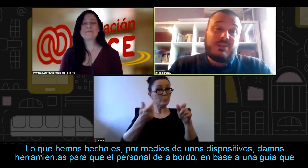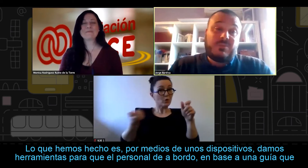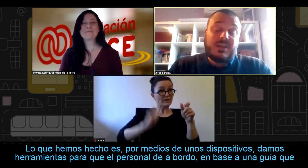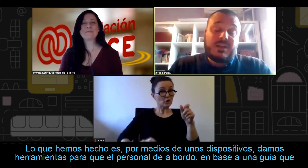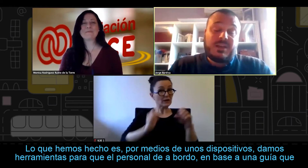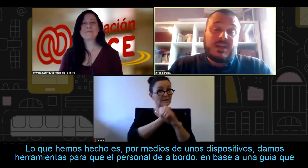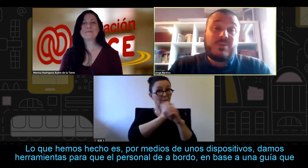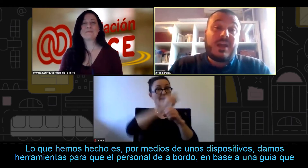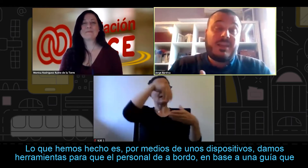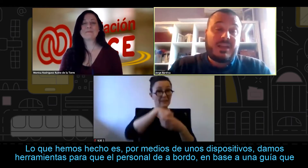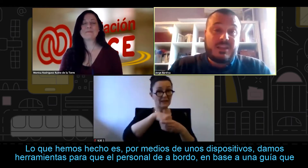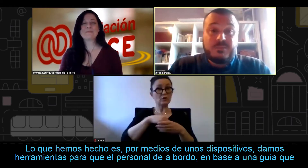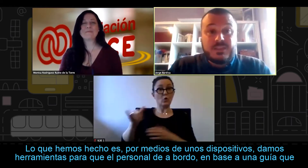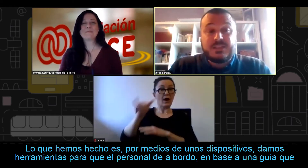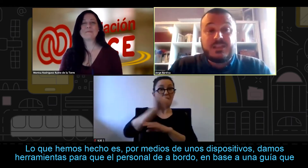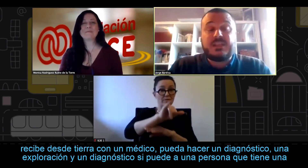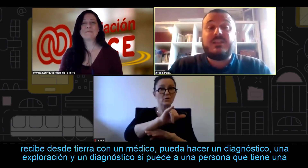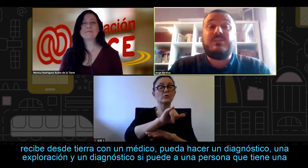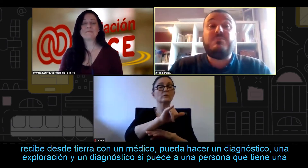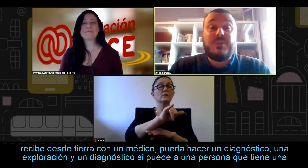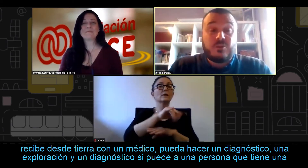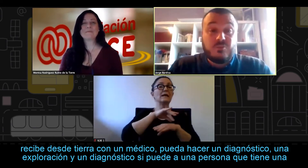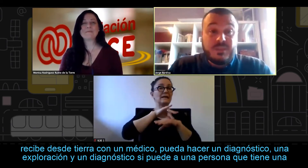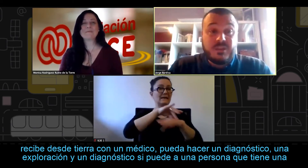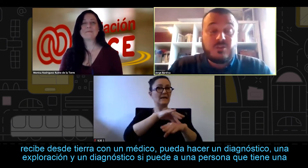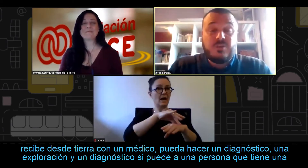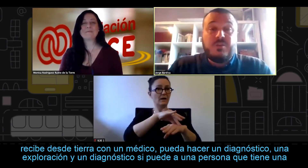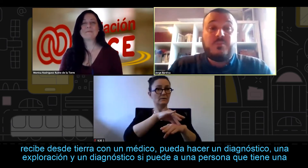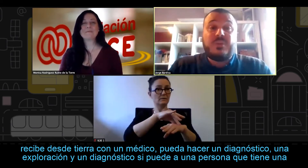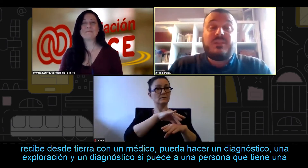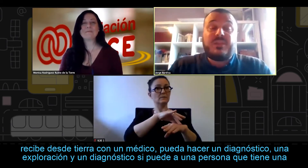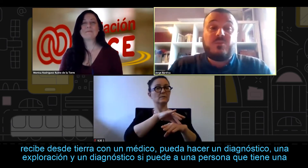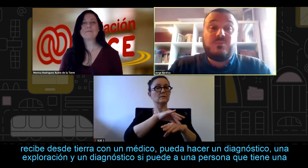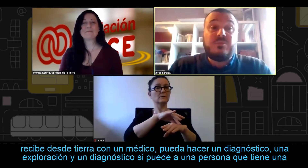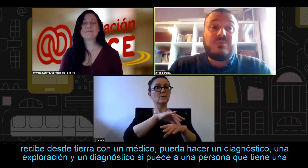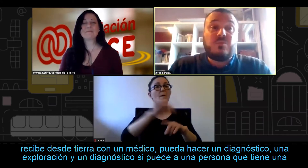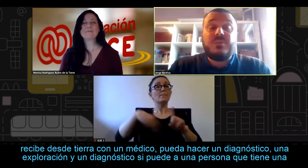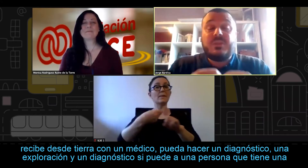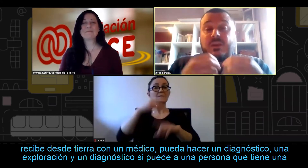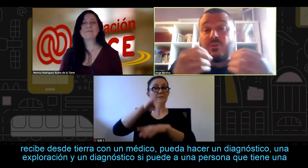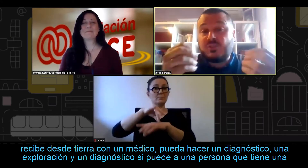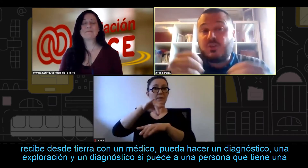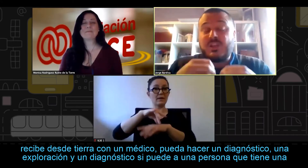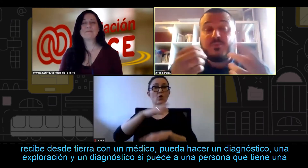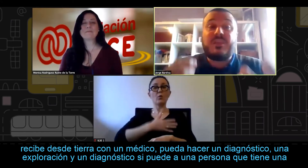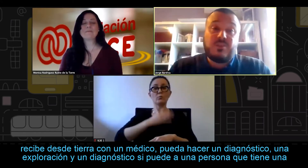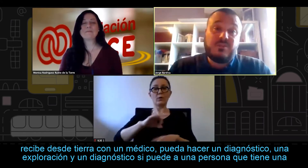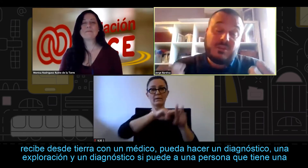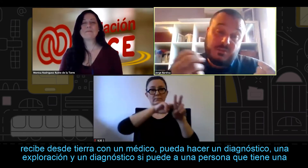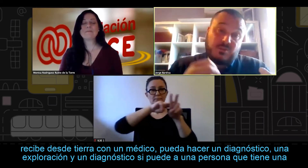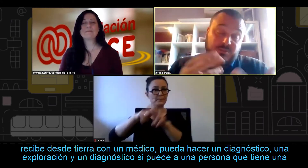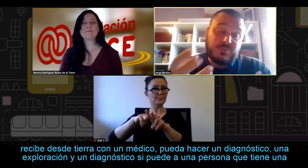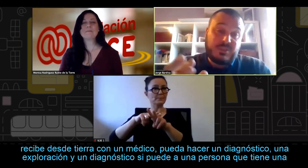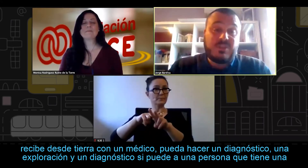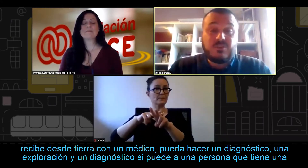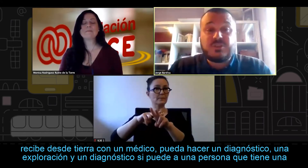a una guía que recibe desde tierra con un médico, pueda hacer un diagnóstico, una exploración, y luego